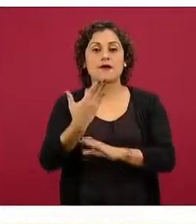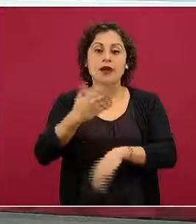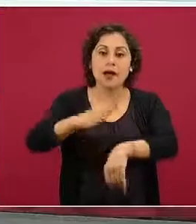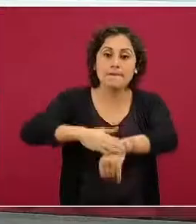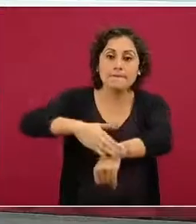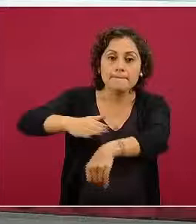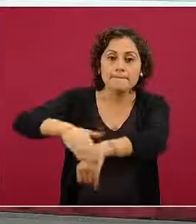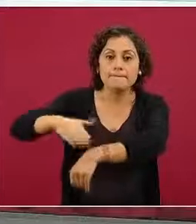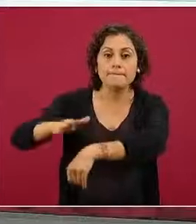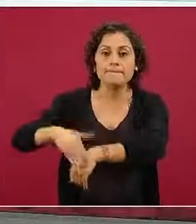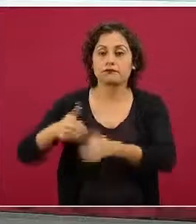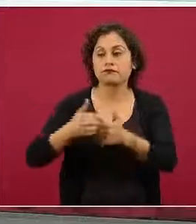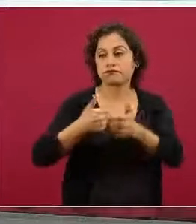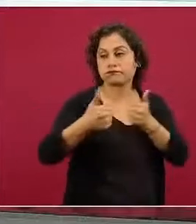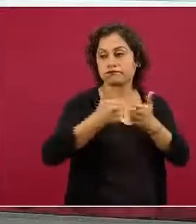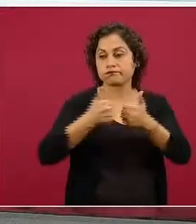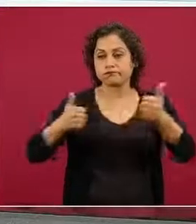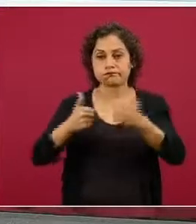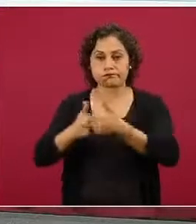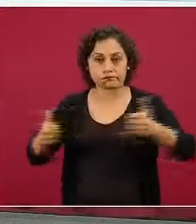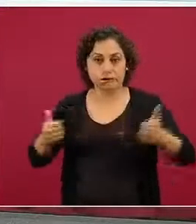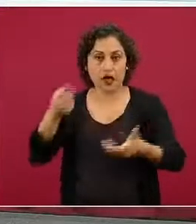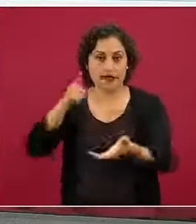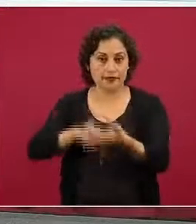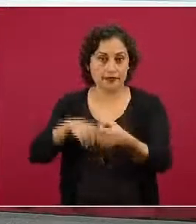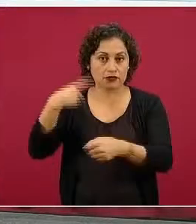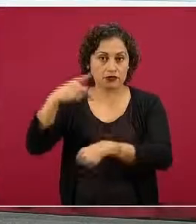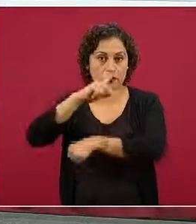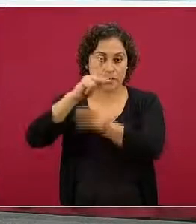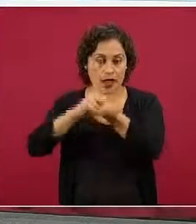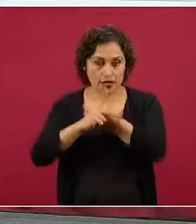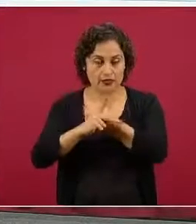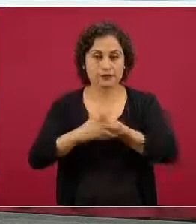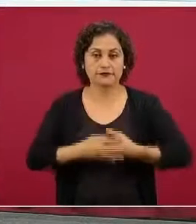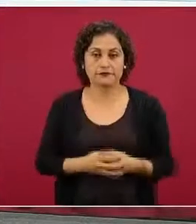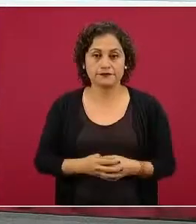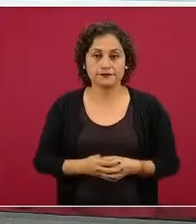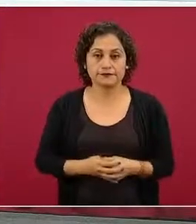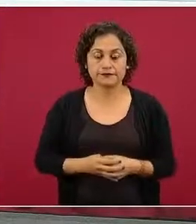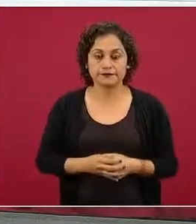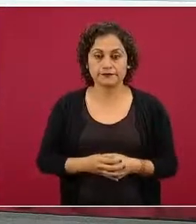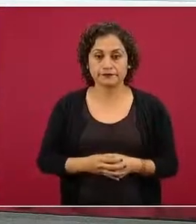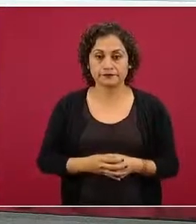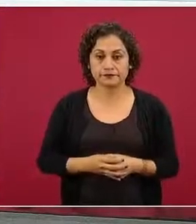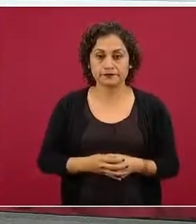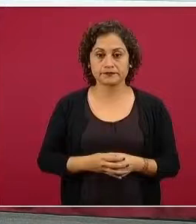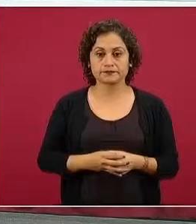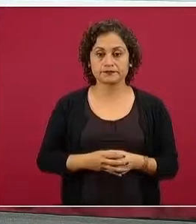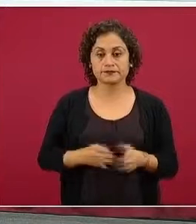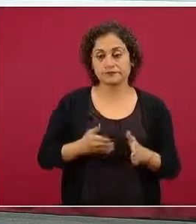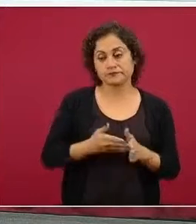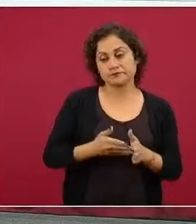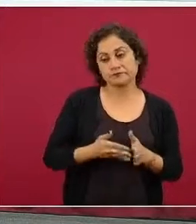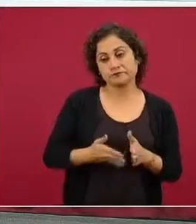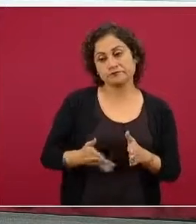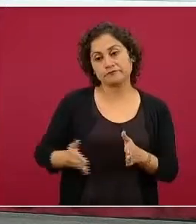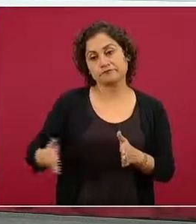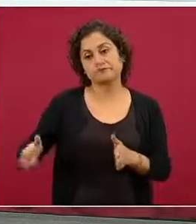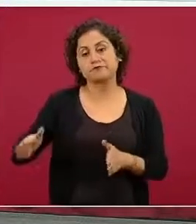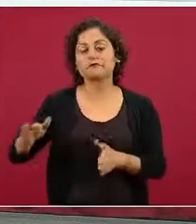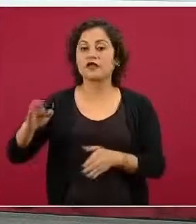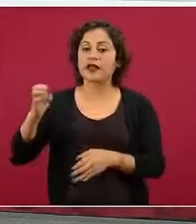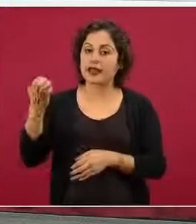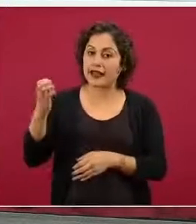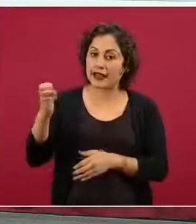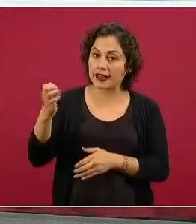jornada de sana distancia en el país alemán, que se va a llevar hasta el mes de enero o